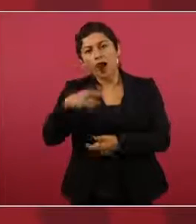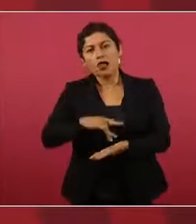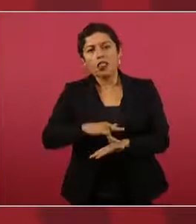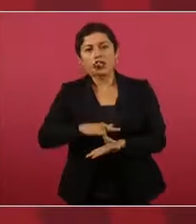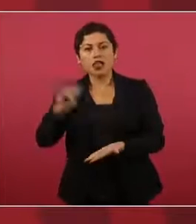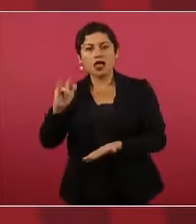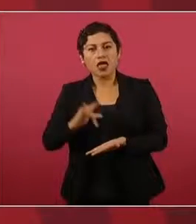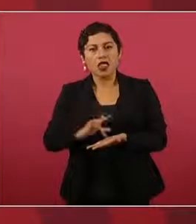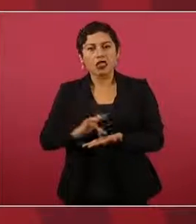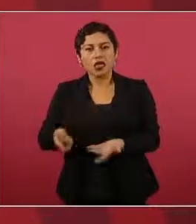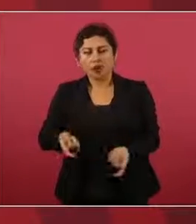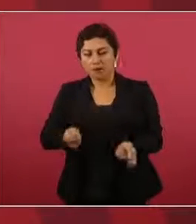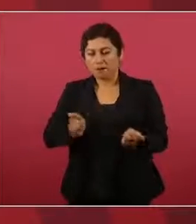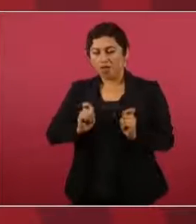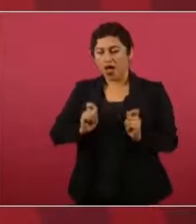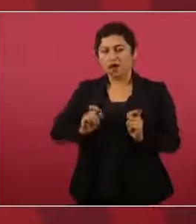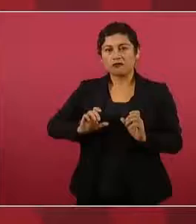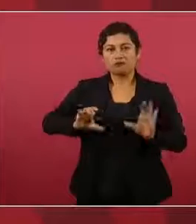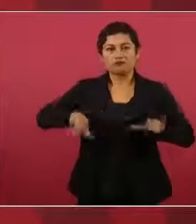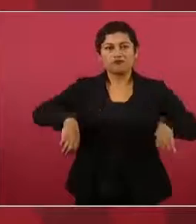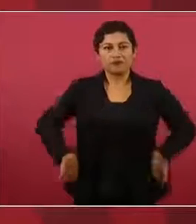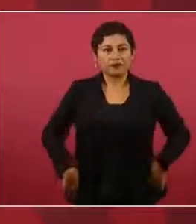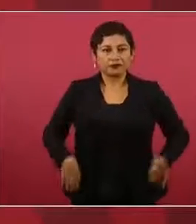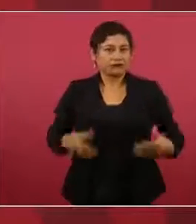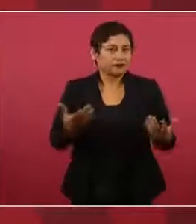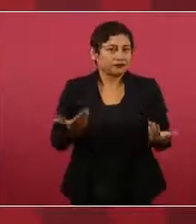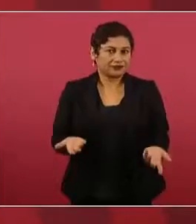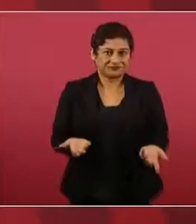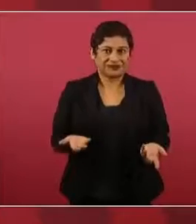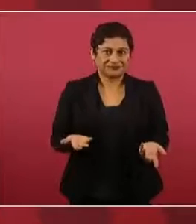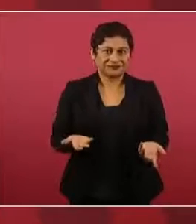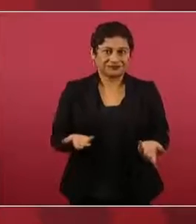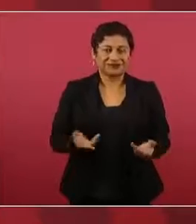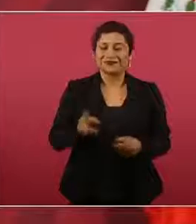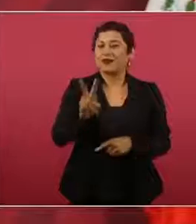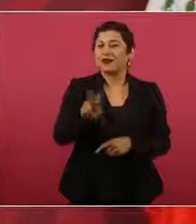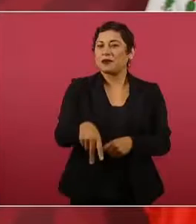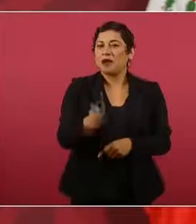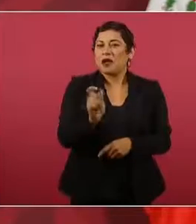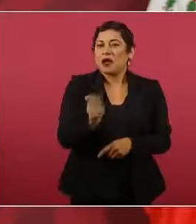Y hasta se veía normal